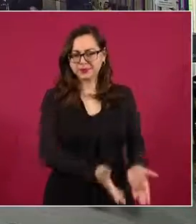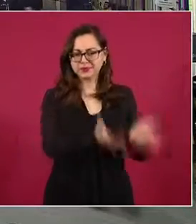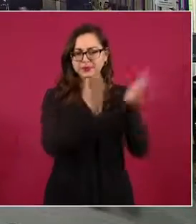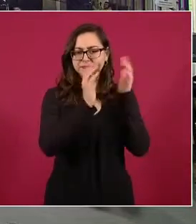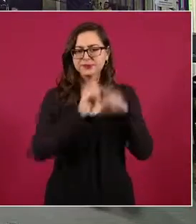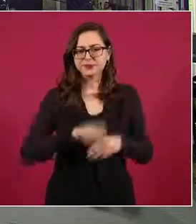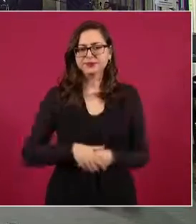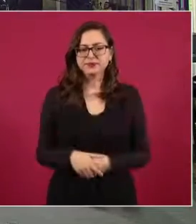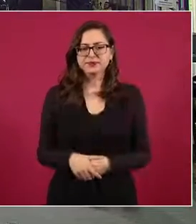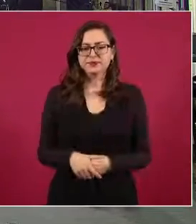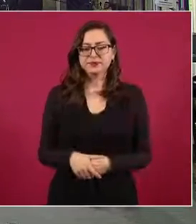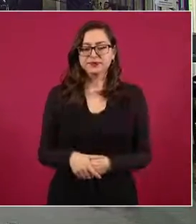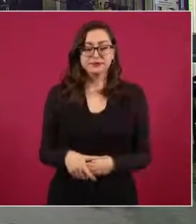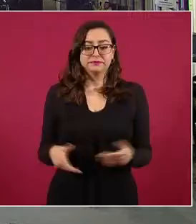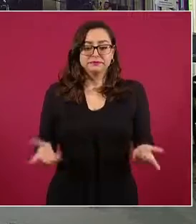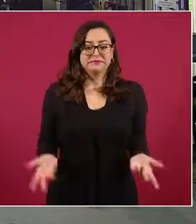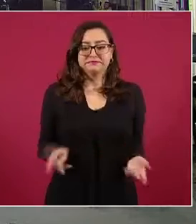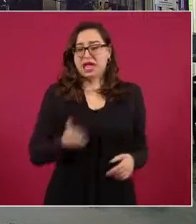esto es,